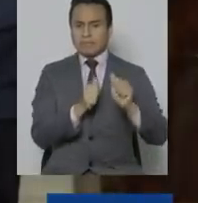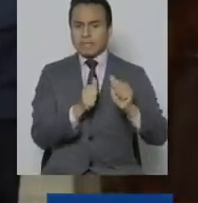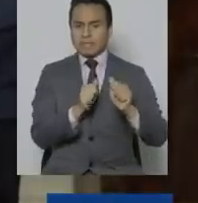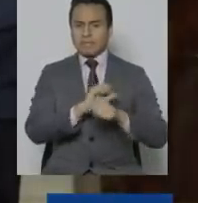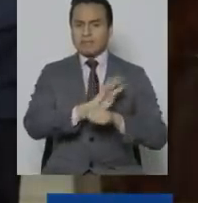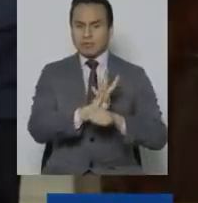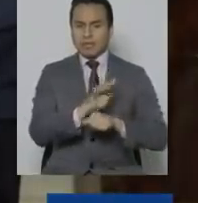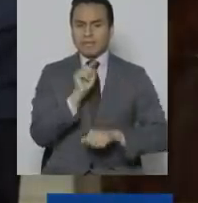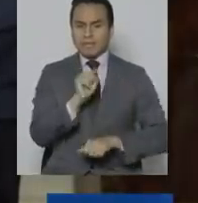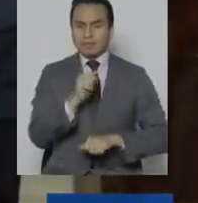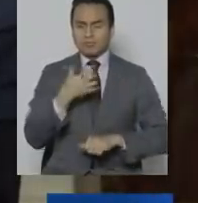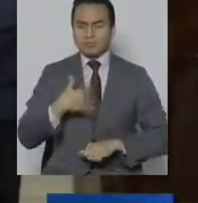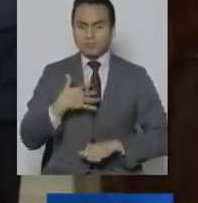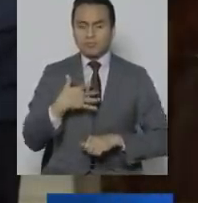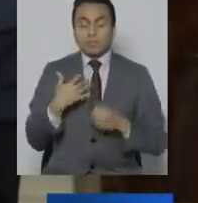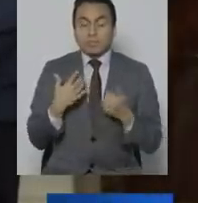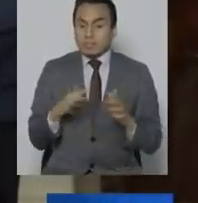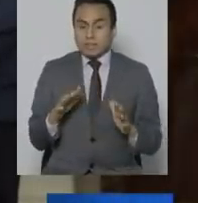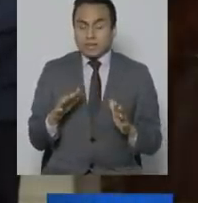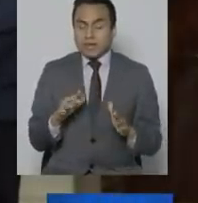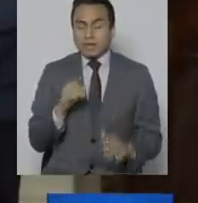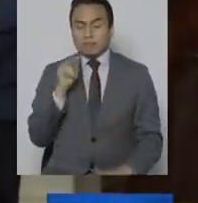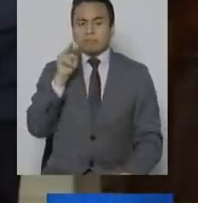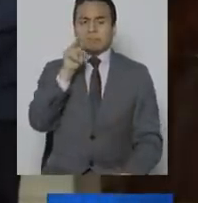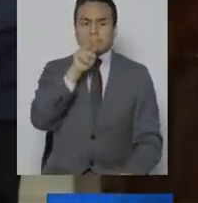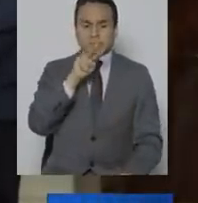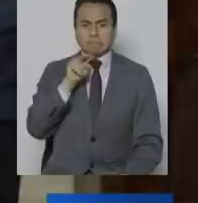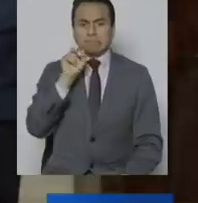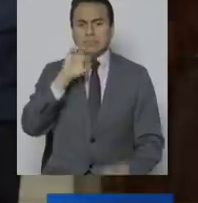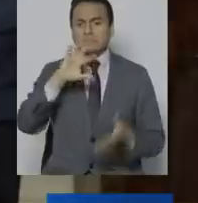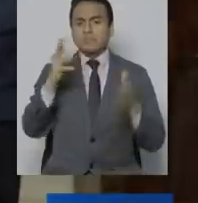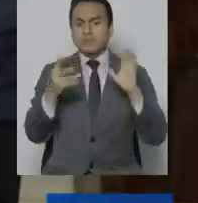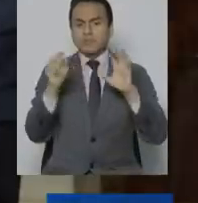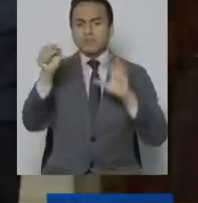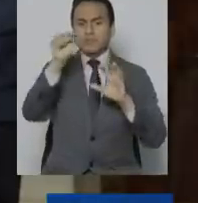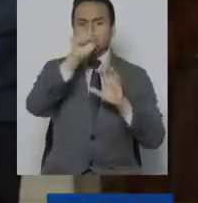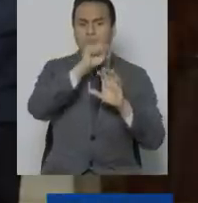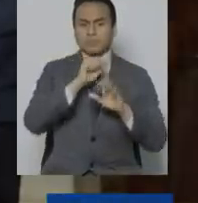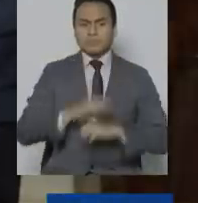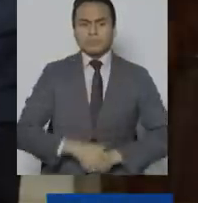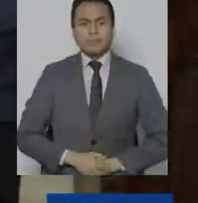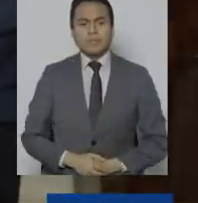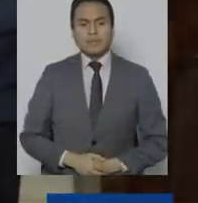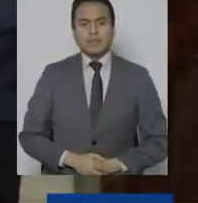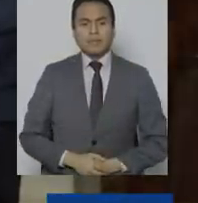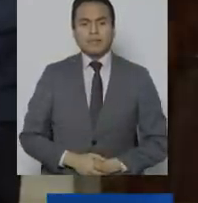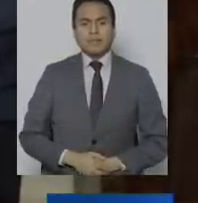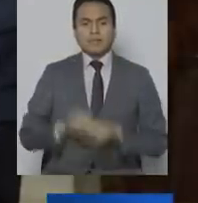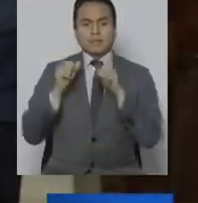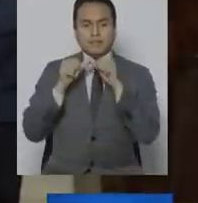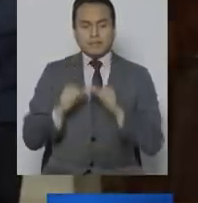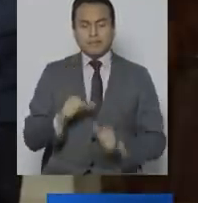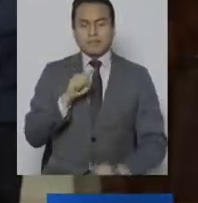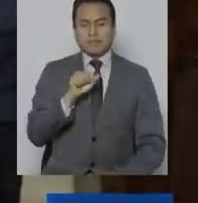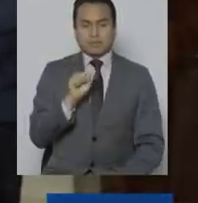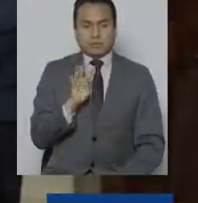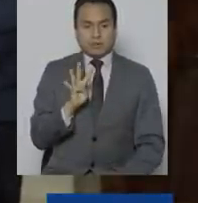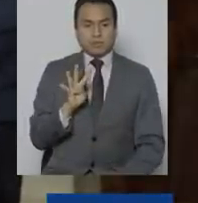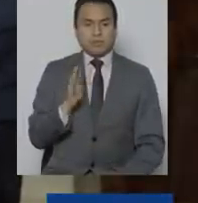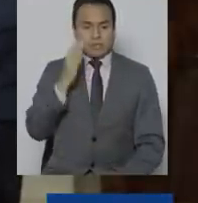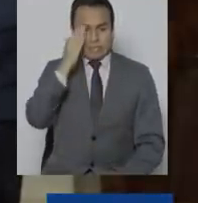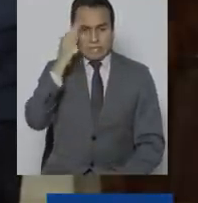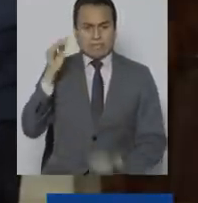del coronavirus que ya se asomaba en el mundo entero. Durante estos 164